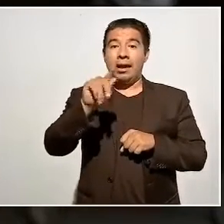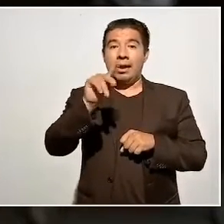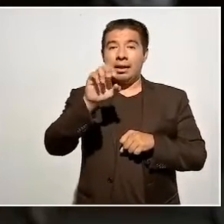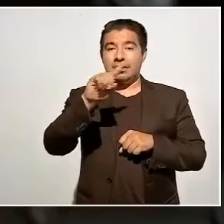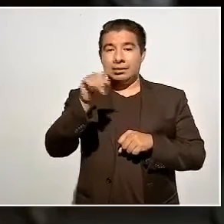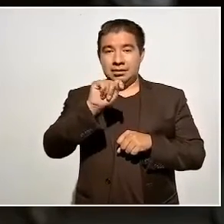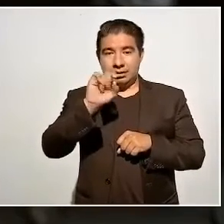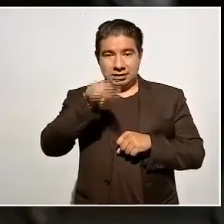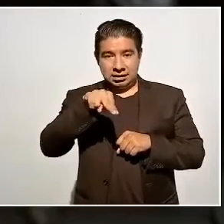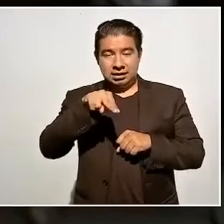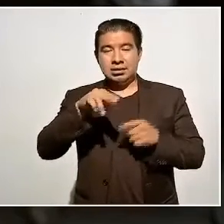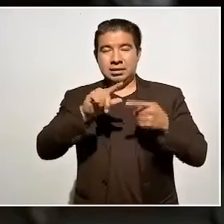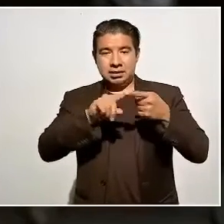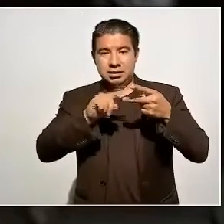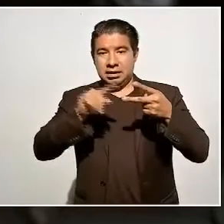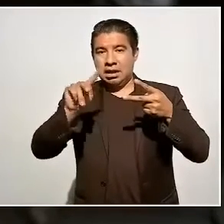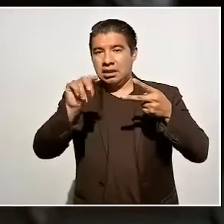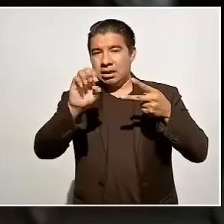Tenosique,